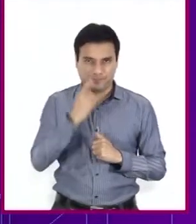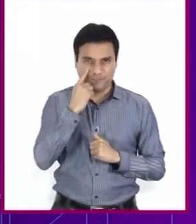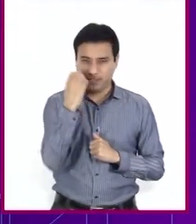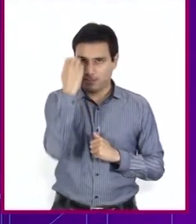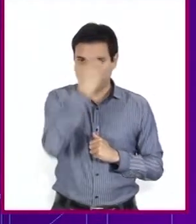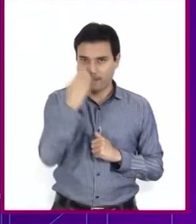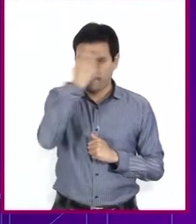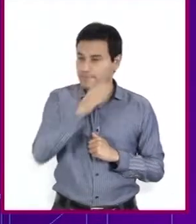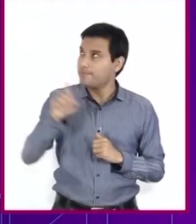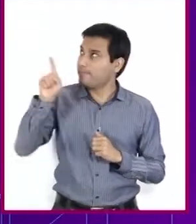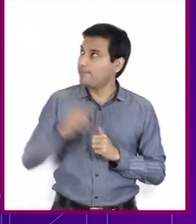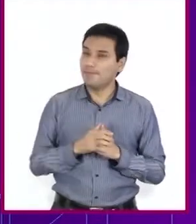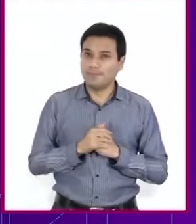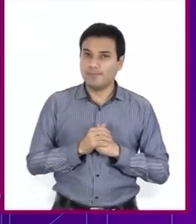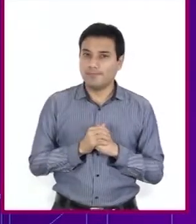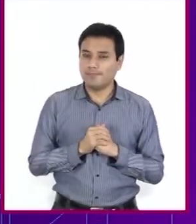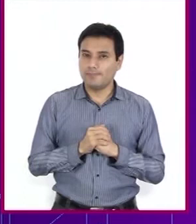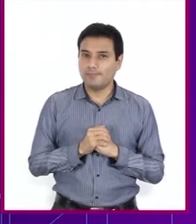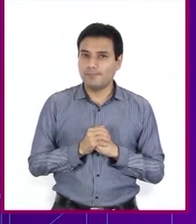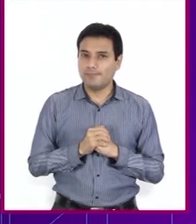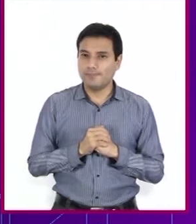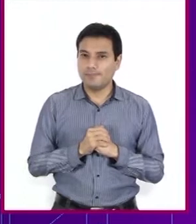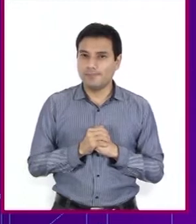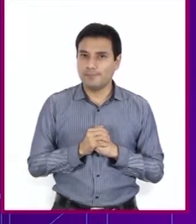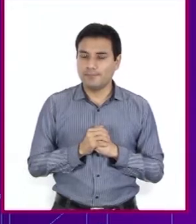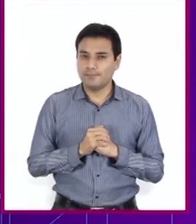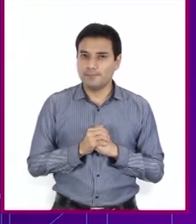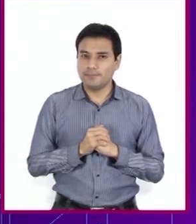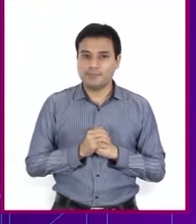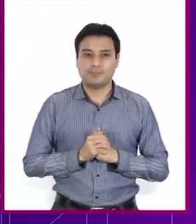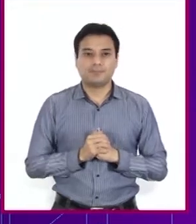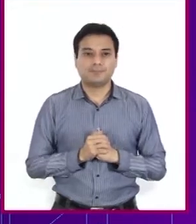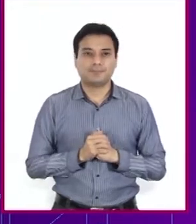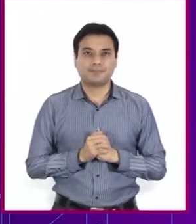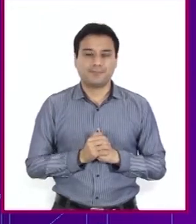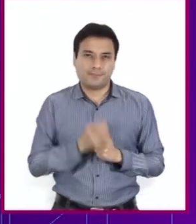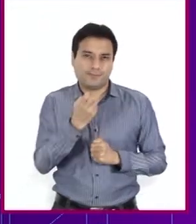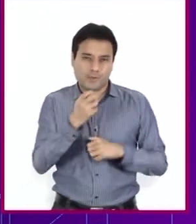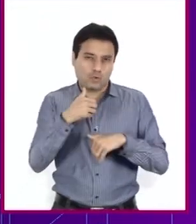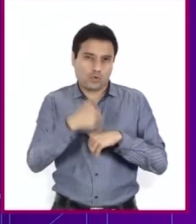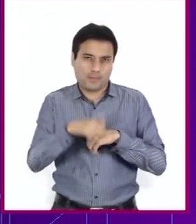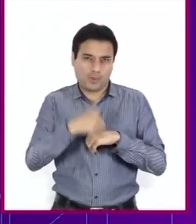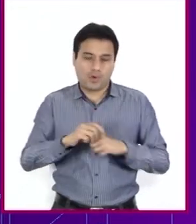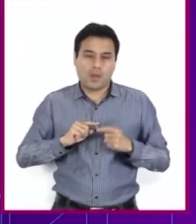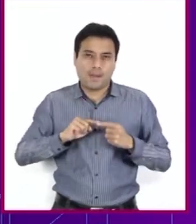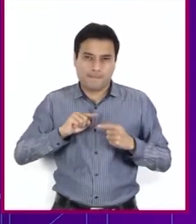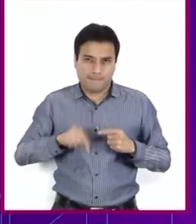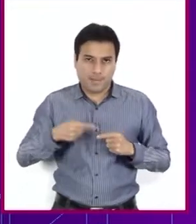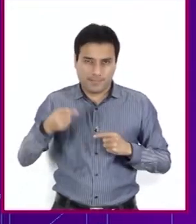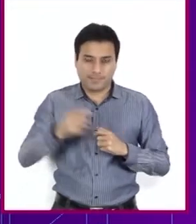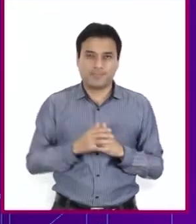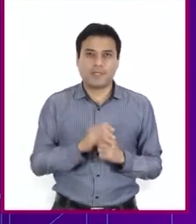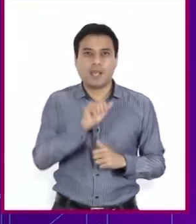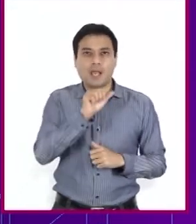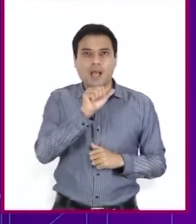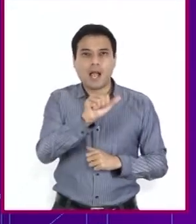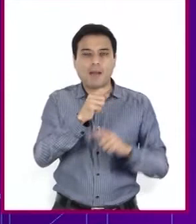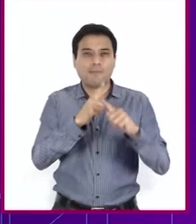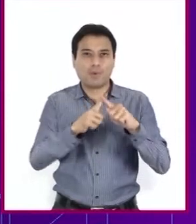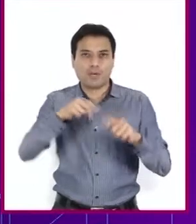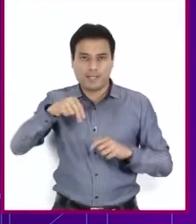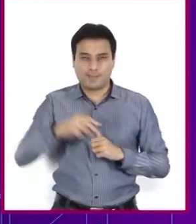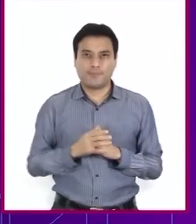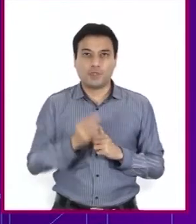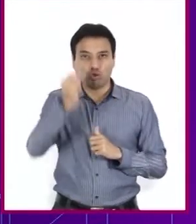Observemos las figuras y la tabla que representan una sucesión de la forma a por n